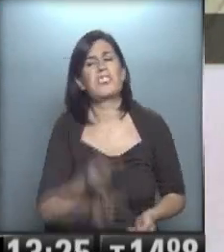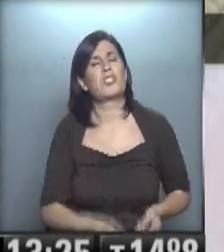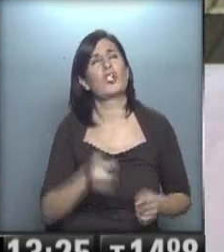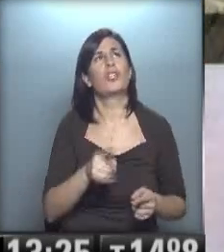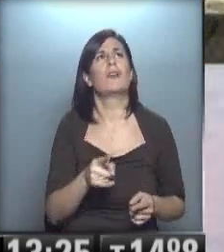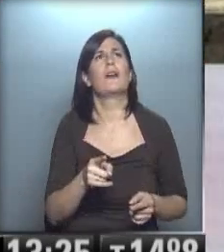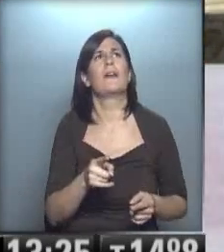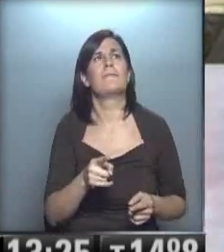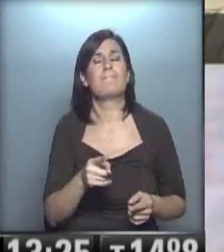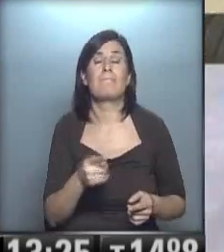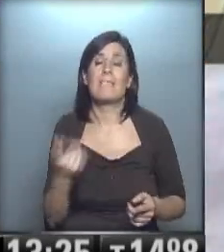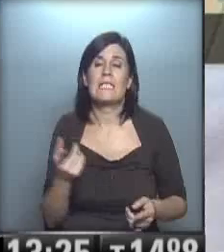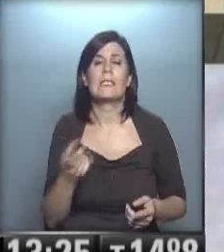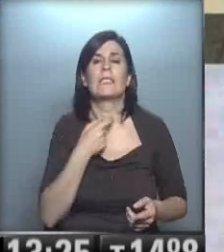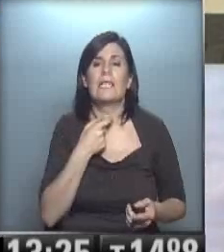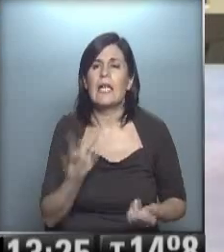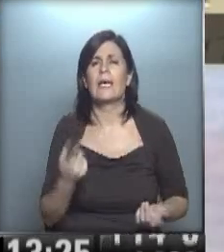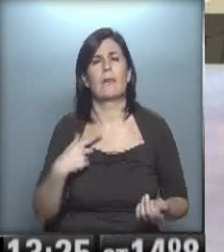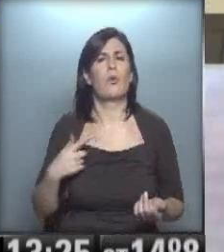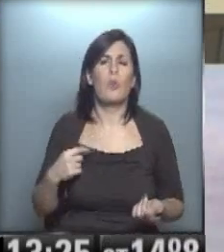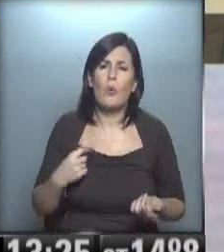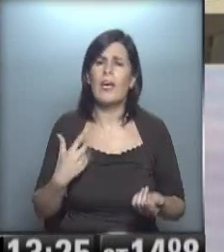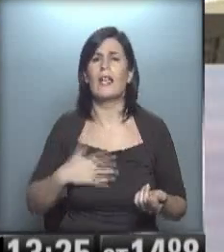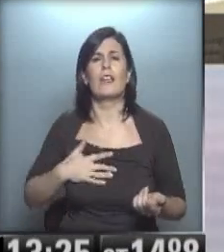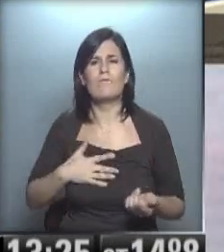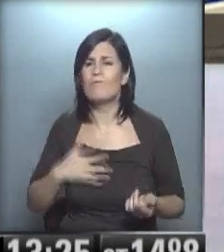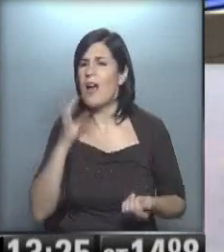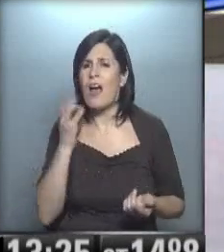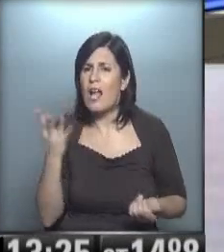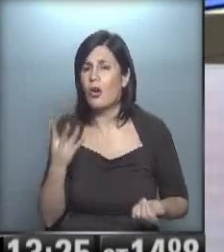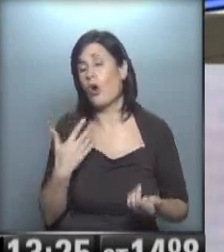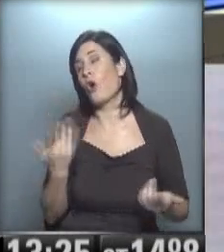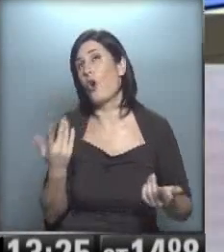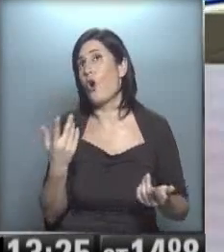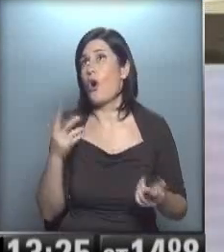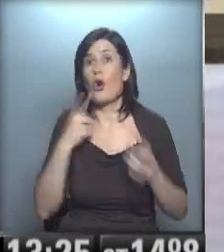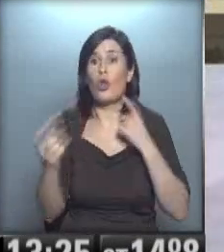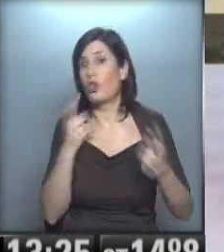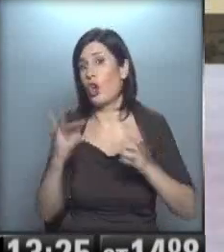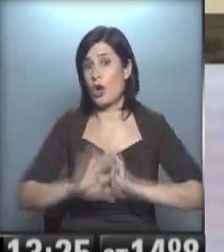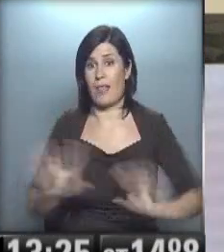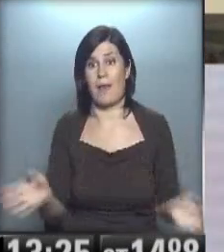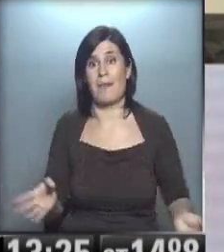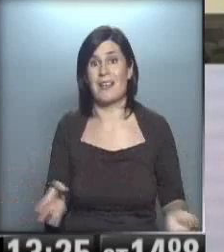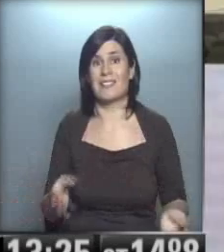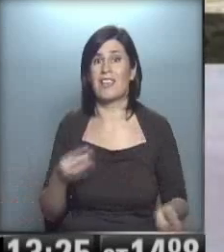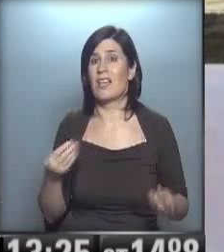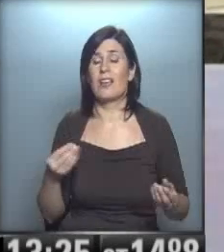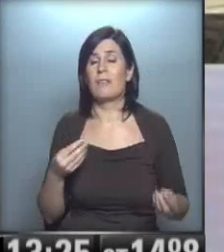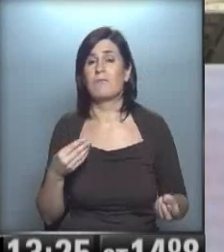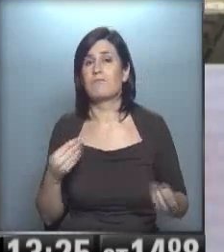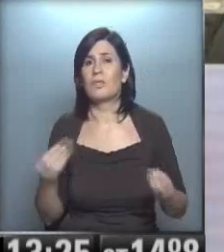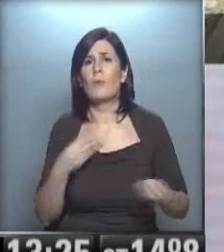le vendría bien por su dolencia o por algo que le esté pasando en este momento o simplemente por hacerse un estudio preventivo